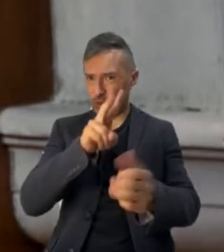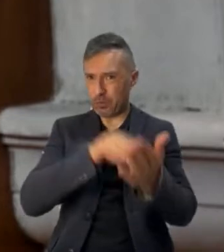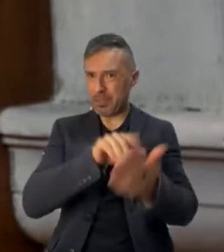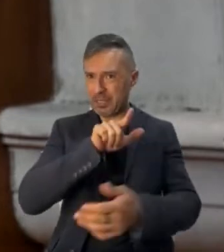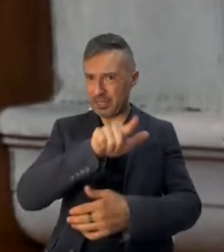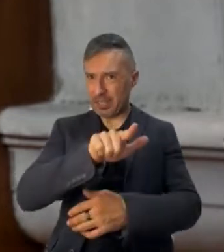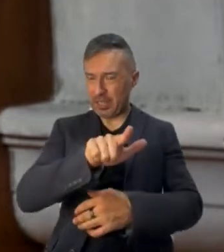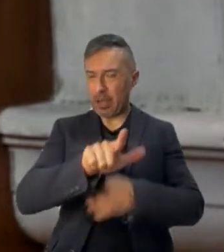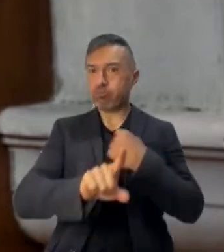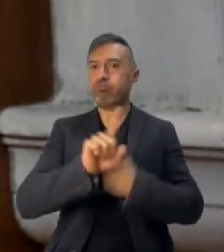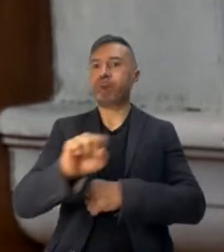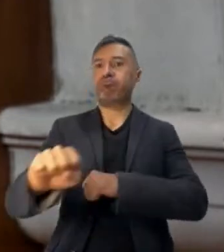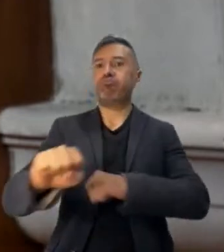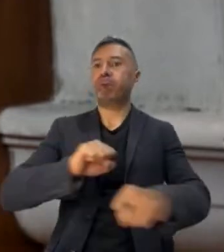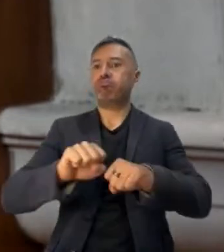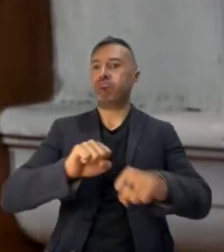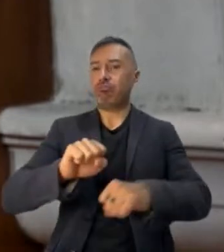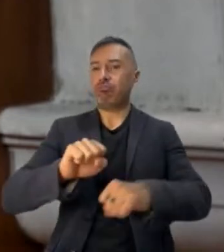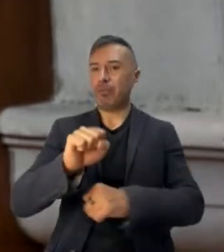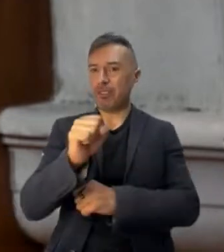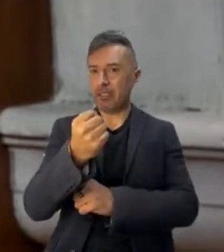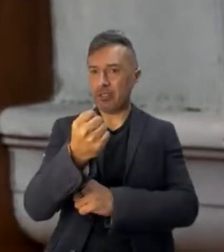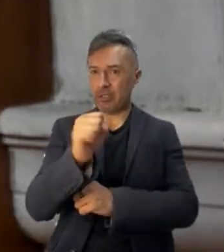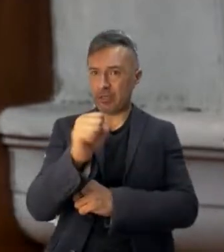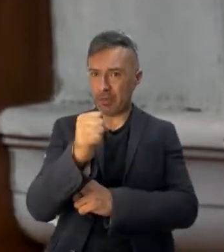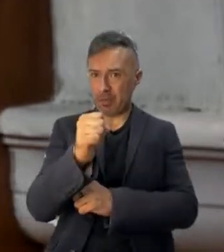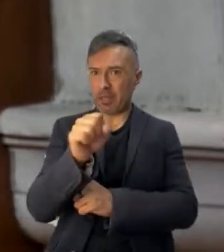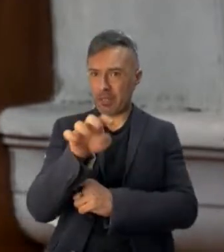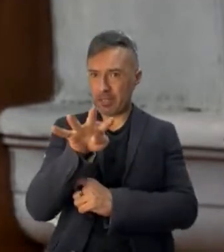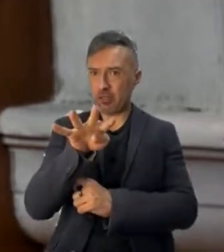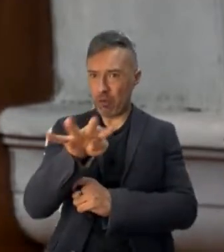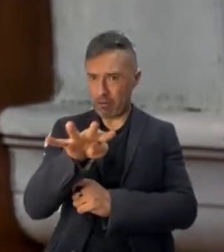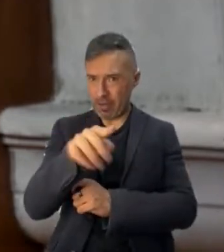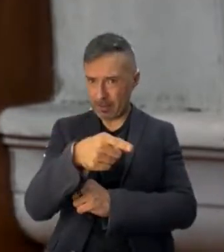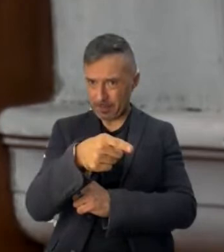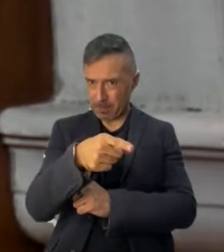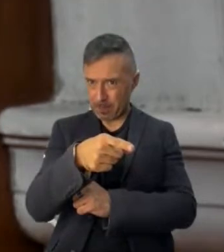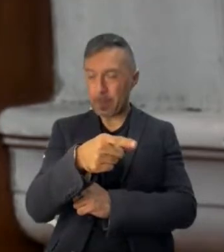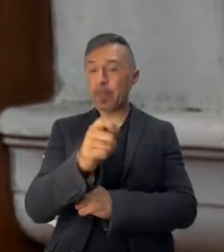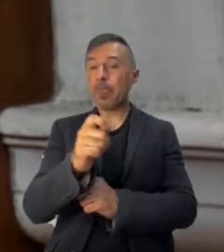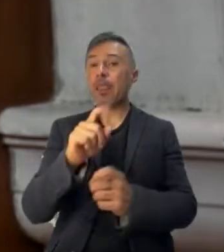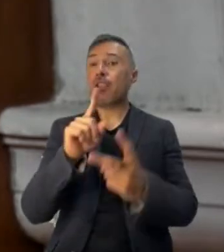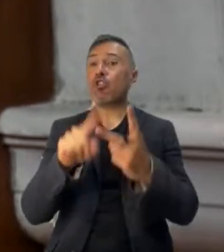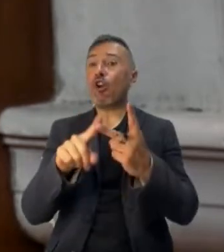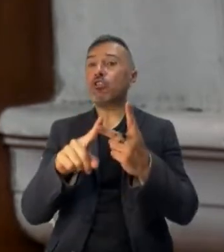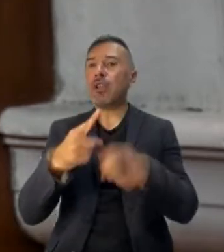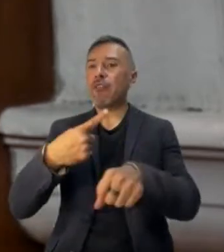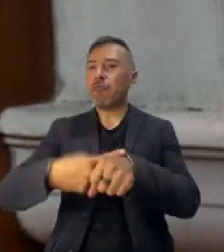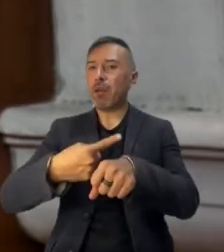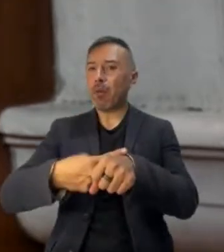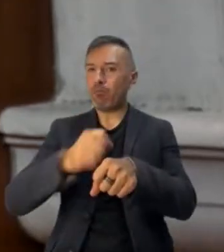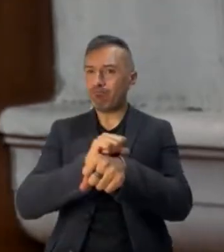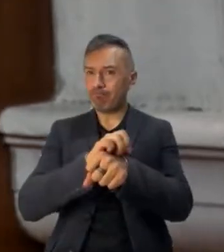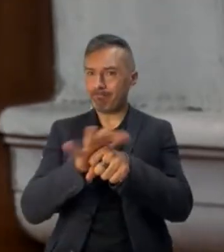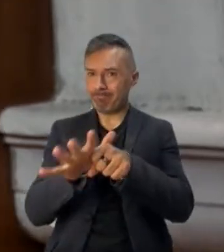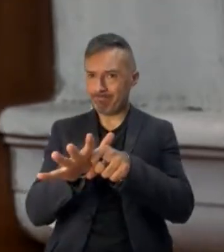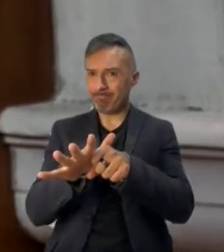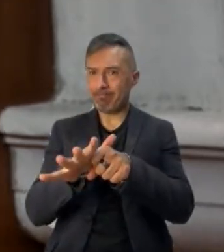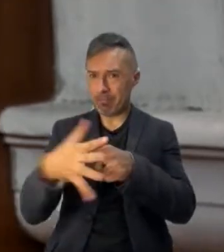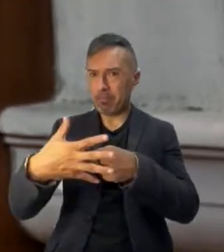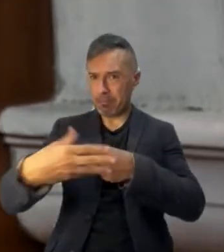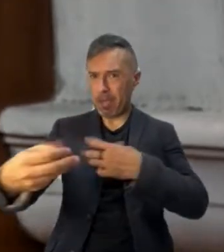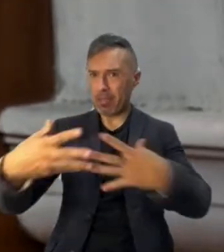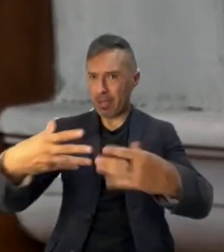de septiembre, y dos, la pandemia. Si bien estas situaciones no fueron